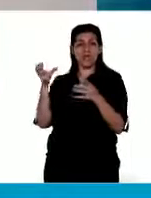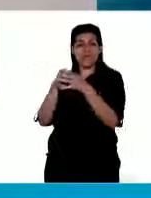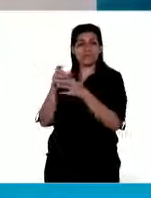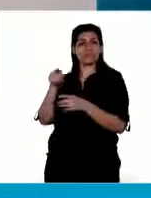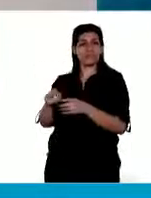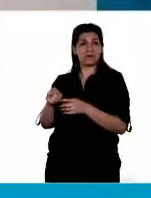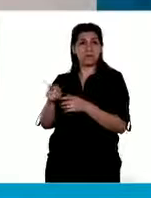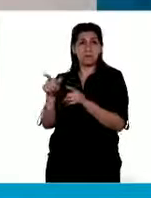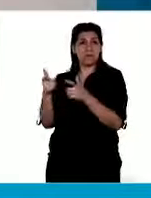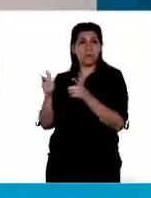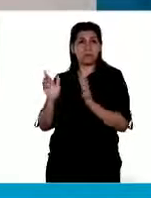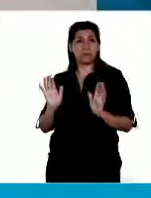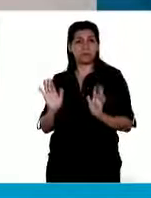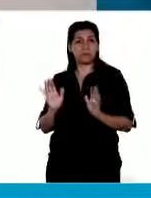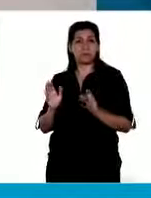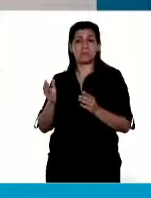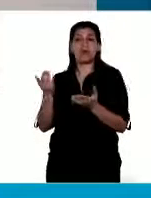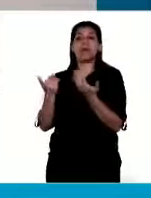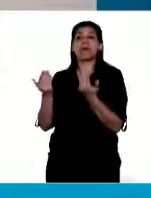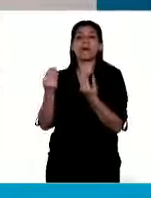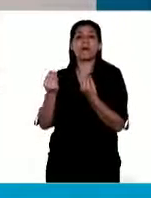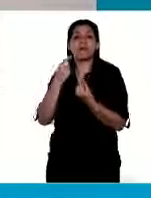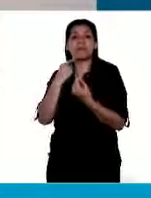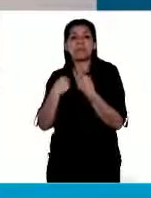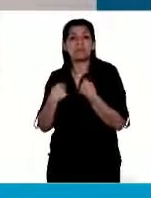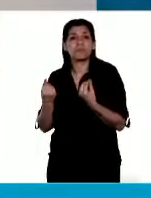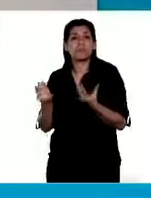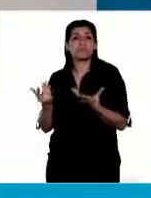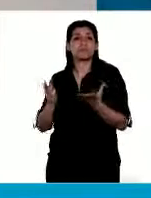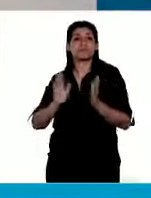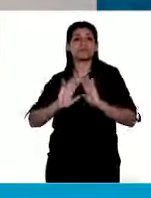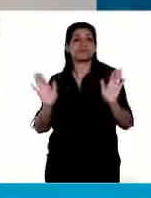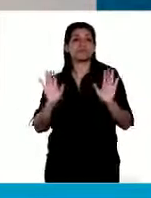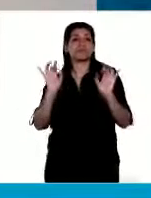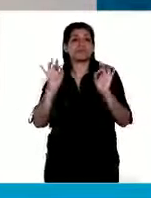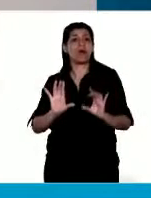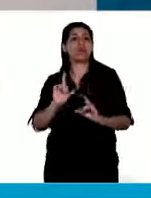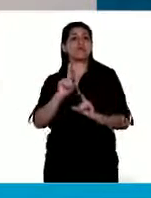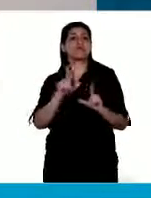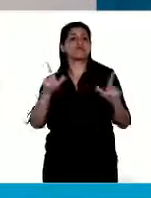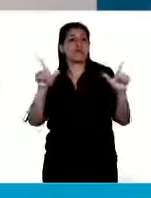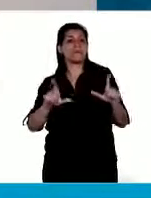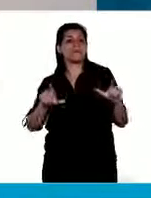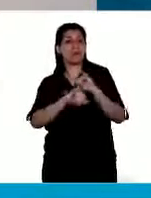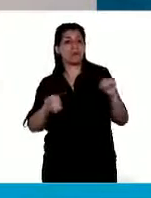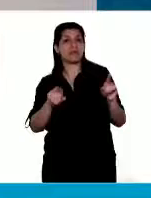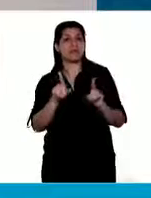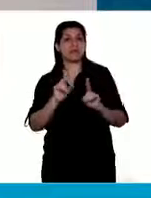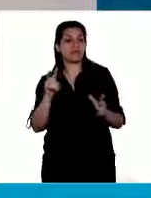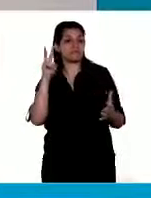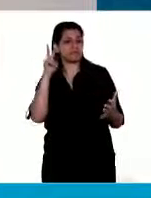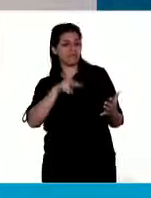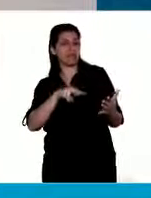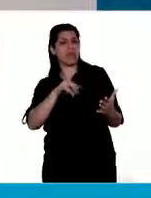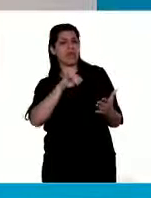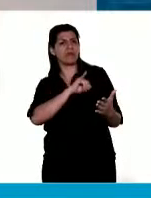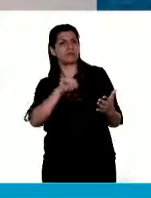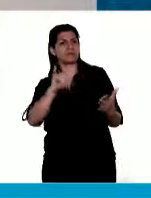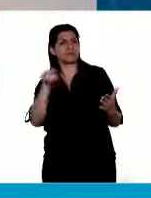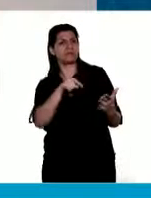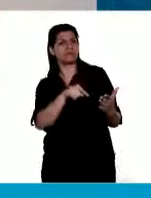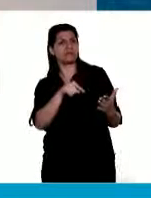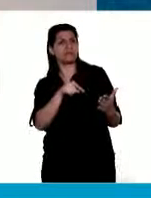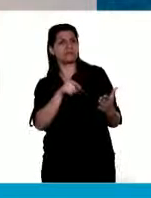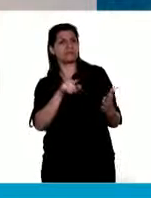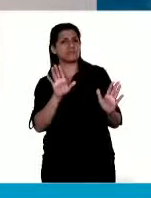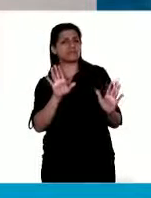era lo que realmente pasaba. No estuvieron en vilo por los medios. Y la verdad tenía pensado leer el comunicado, pero cualquiera lo puede hacer ya sacando